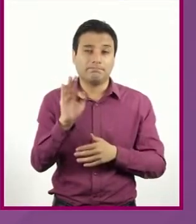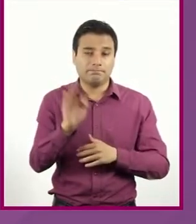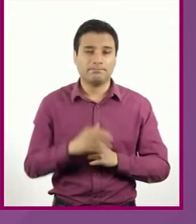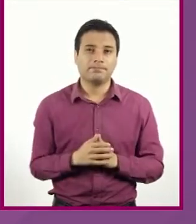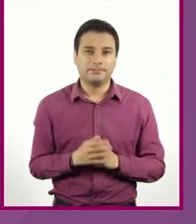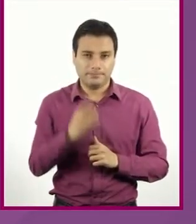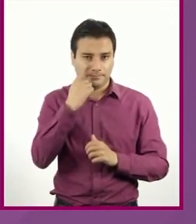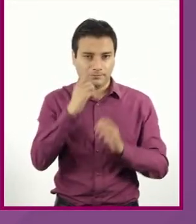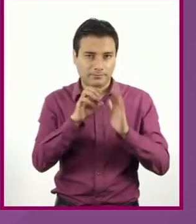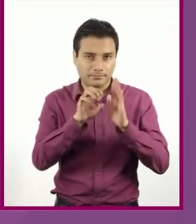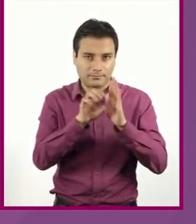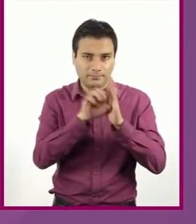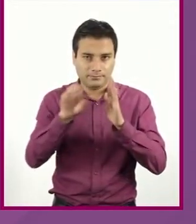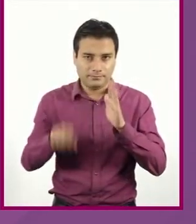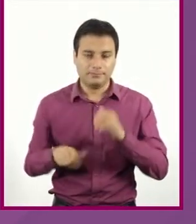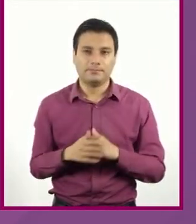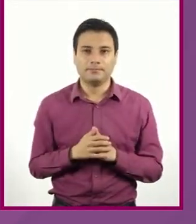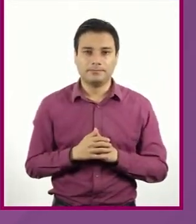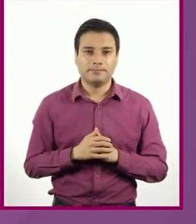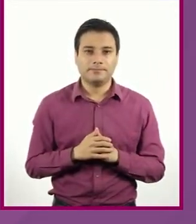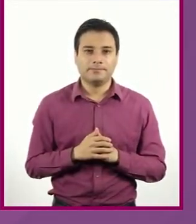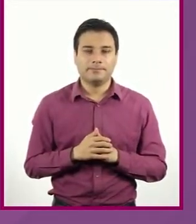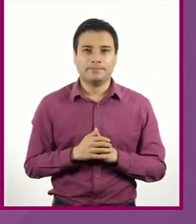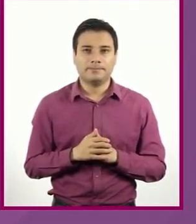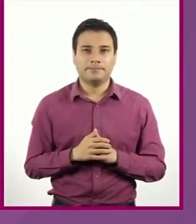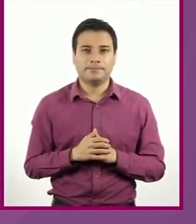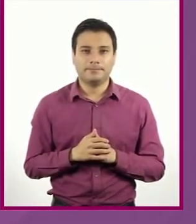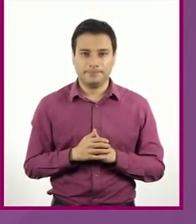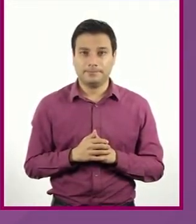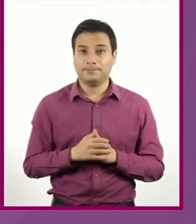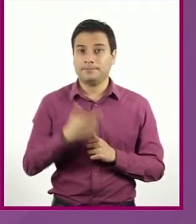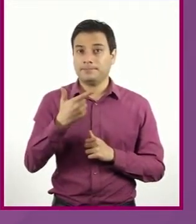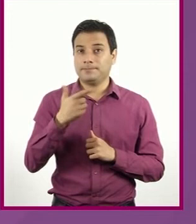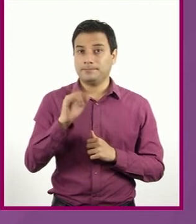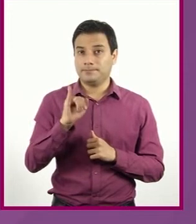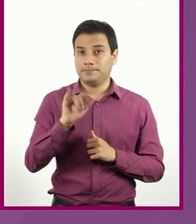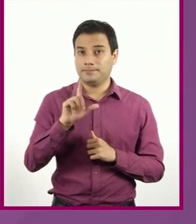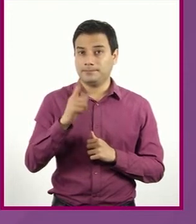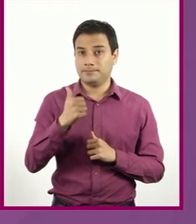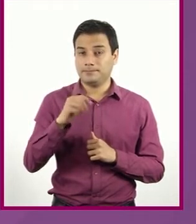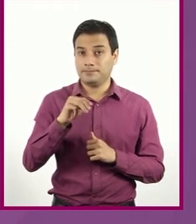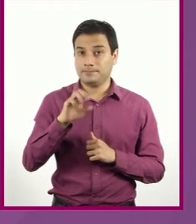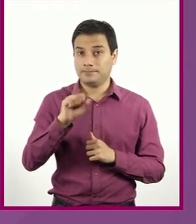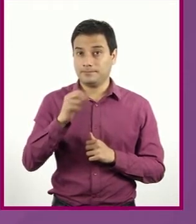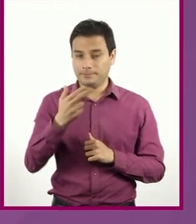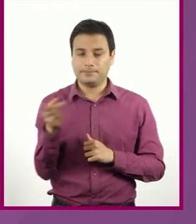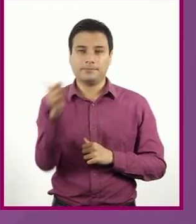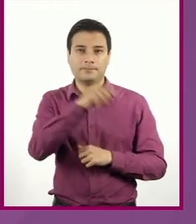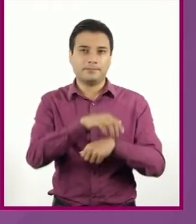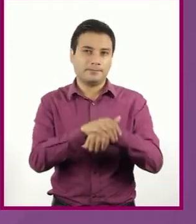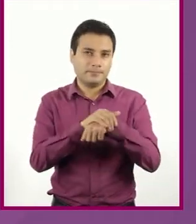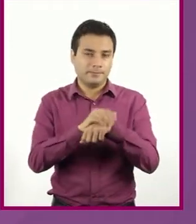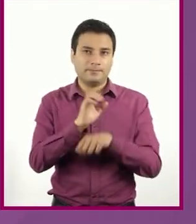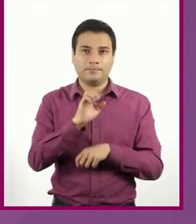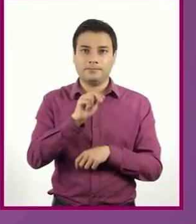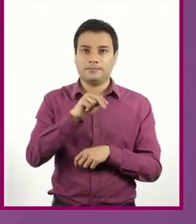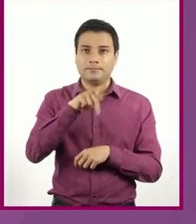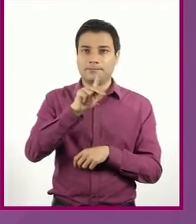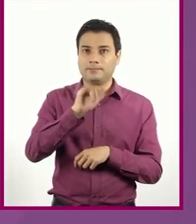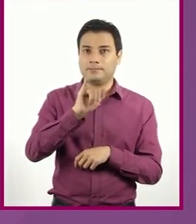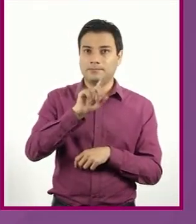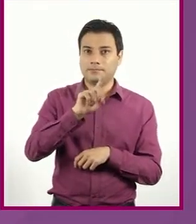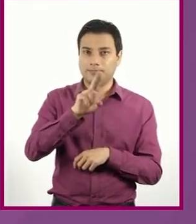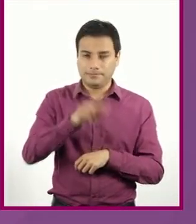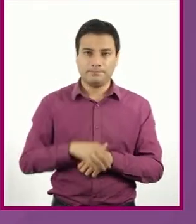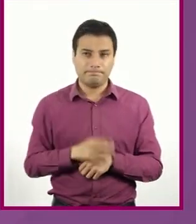Por ejemplo, la amistad a toda prueba entre Gilgamesh y Enkidu se puede comparar con la que siglos